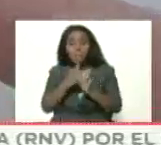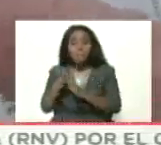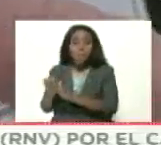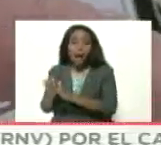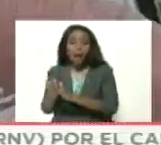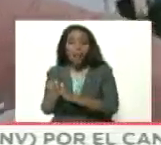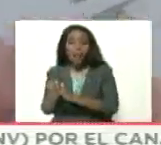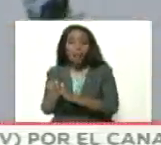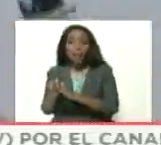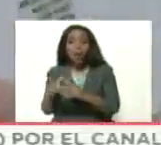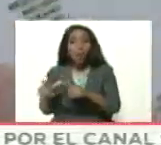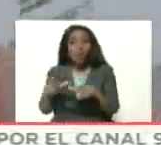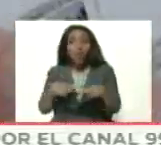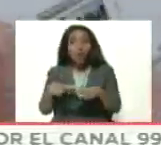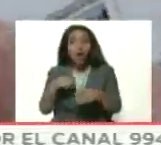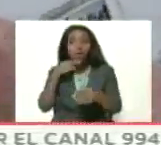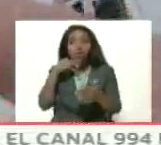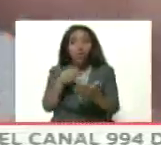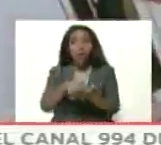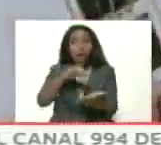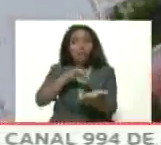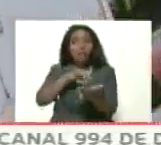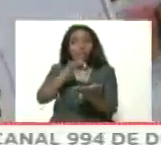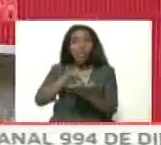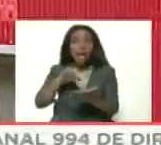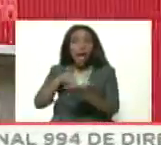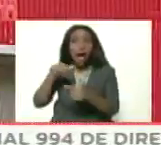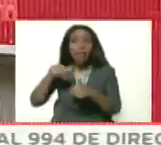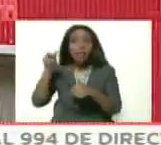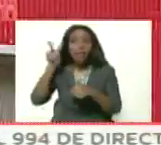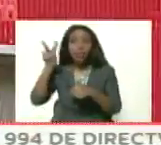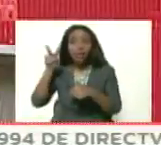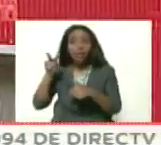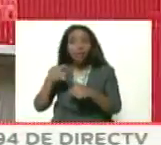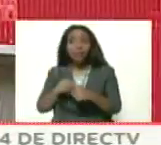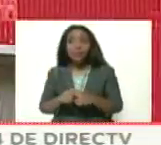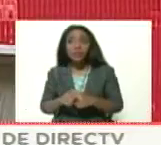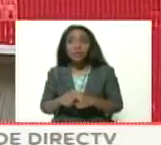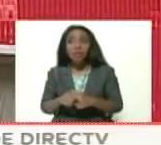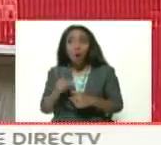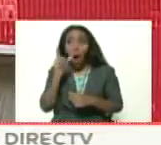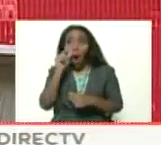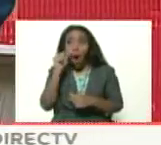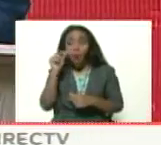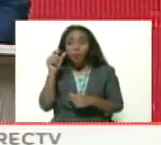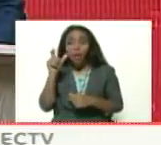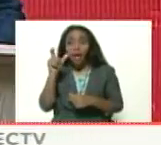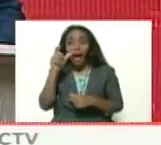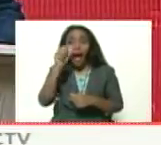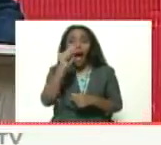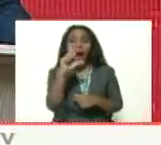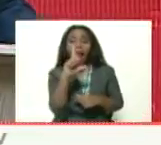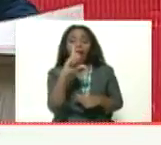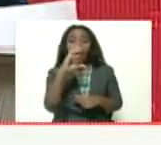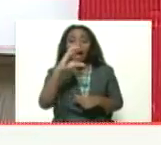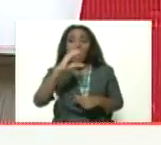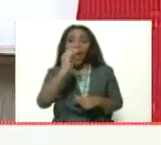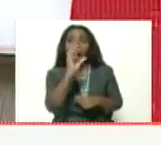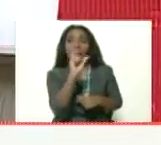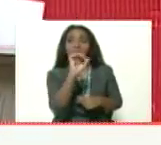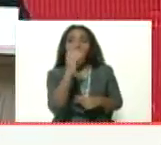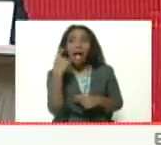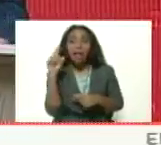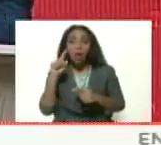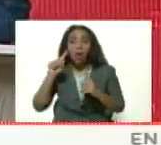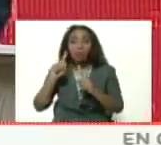en unas zonas que ellos llaman estratégicas en Venezuela. Cliver Alcalá, por eso es que recorre todo el